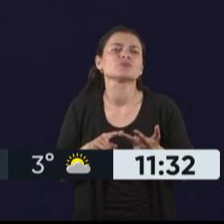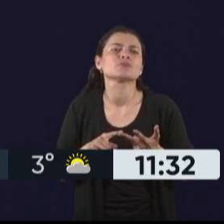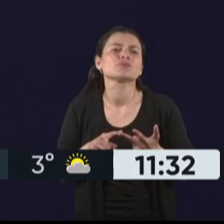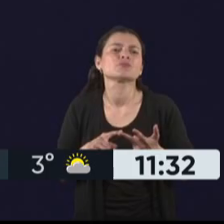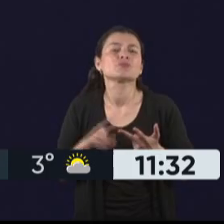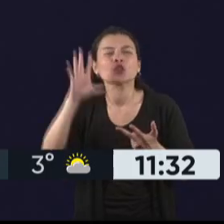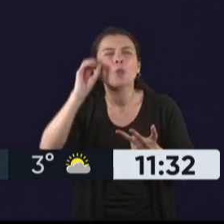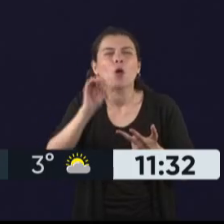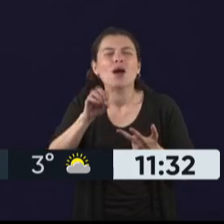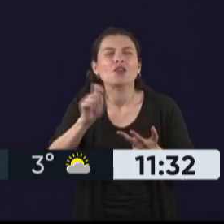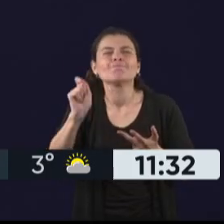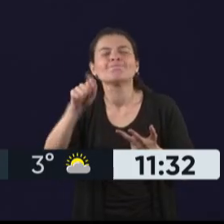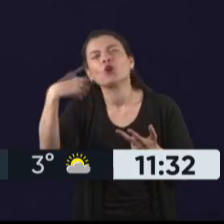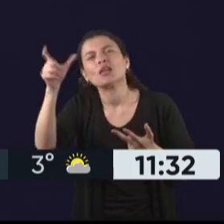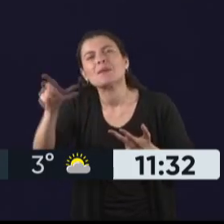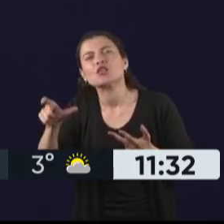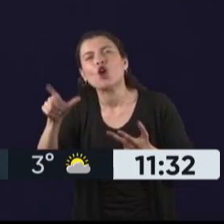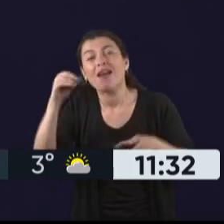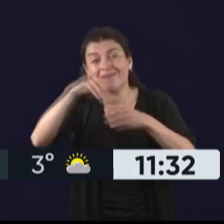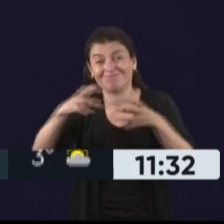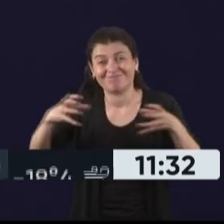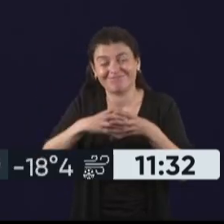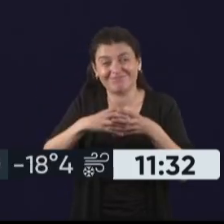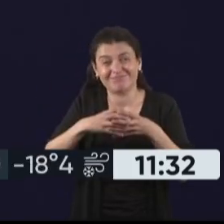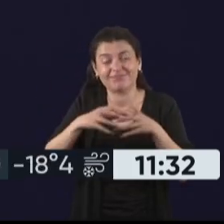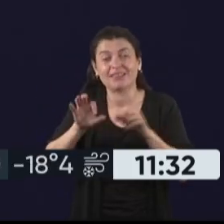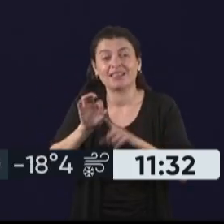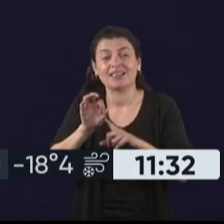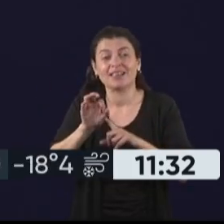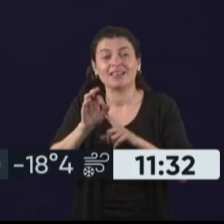quién más viajaba? Recuérdenme. ¿Y con